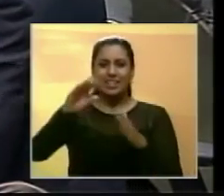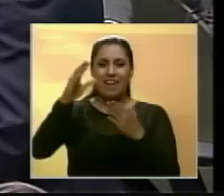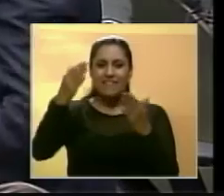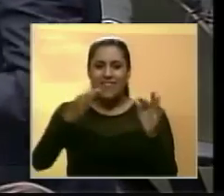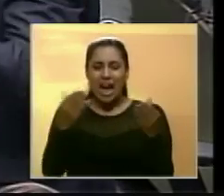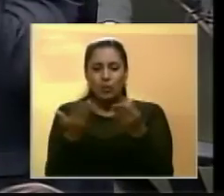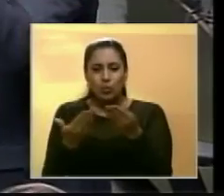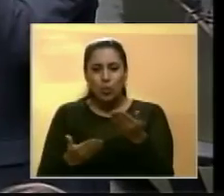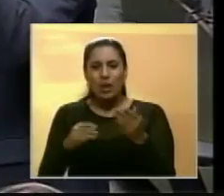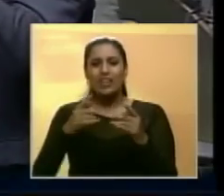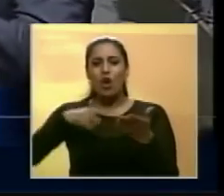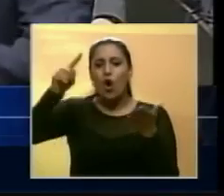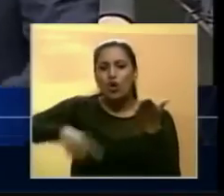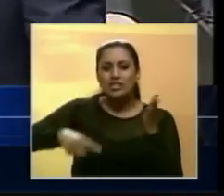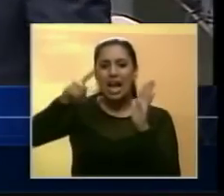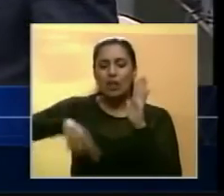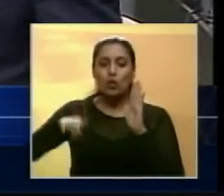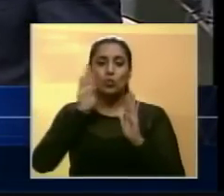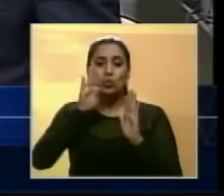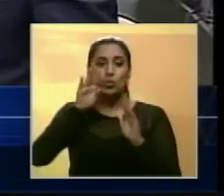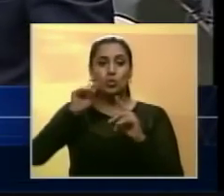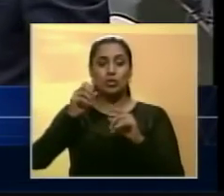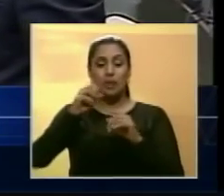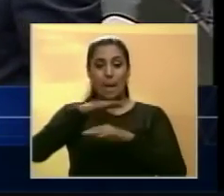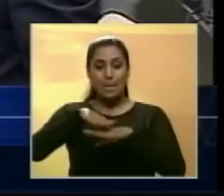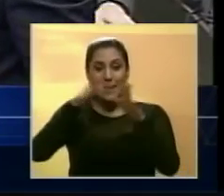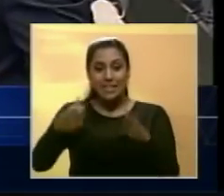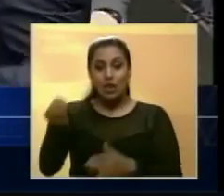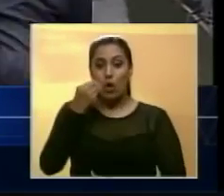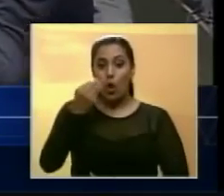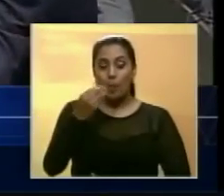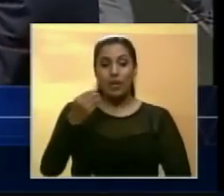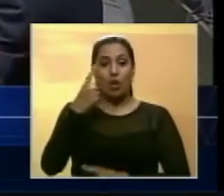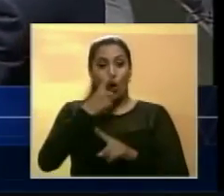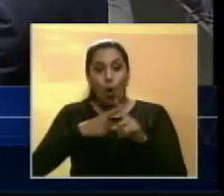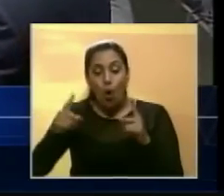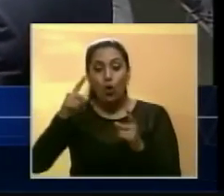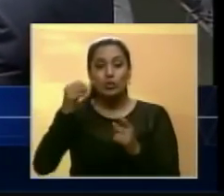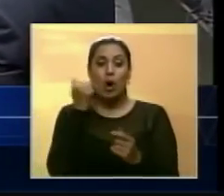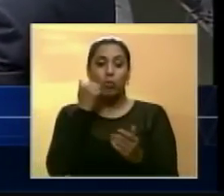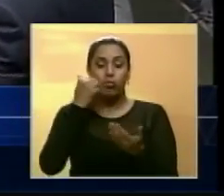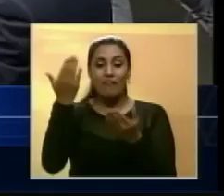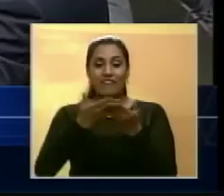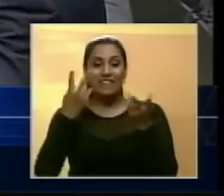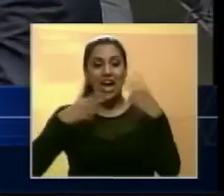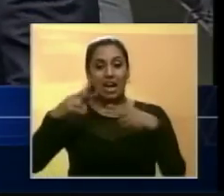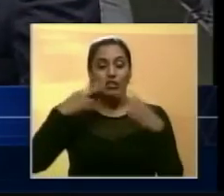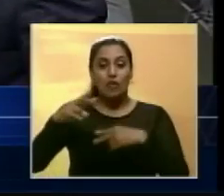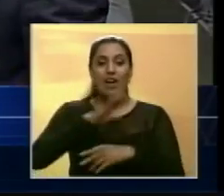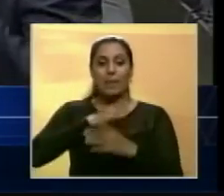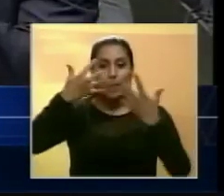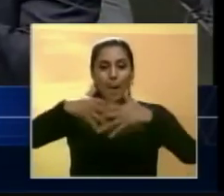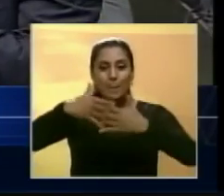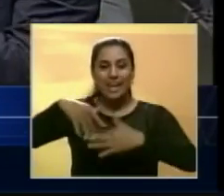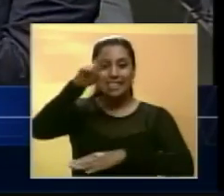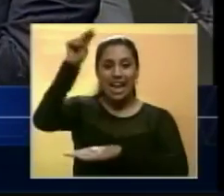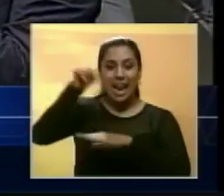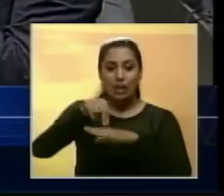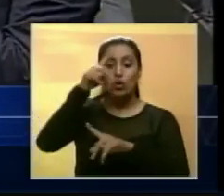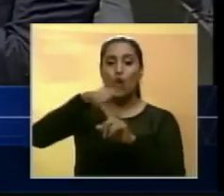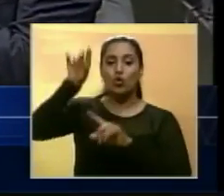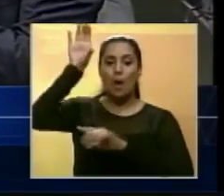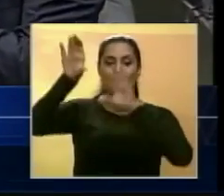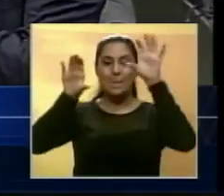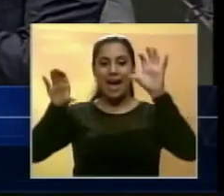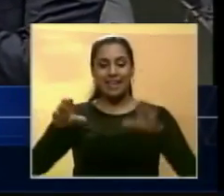la sobrefacturación que hay en las contrataciones con el Ministerio de Alimentación, o la sobrefacturación que hay con empresas nacionales y